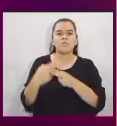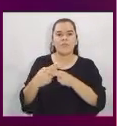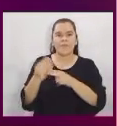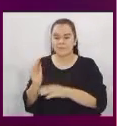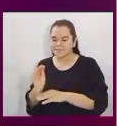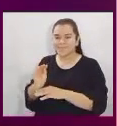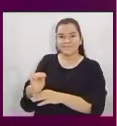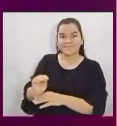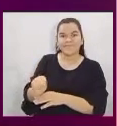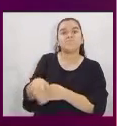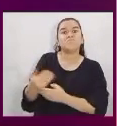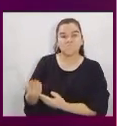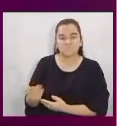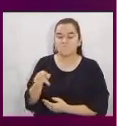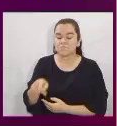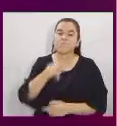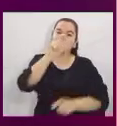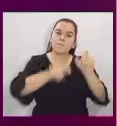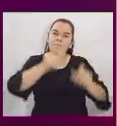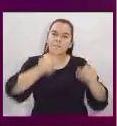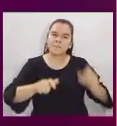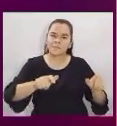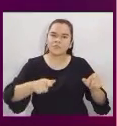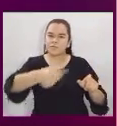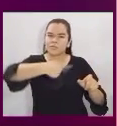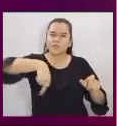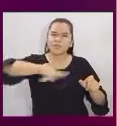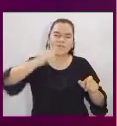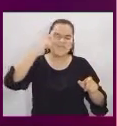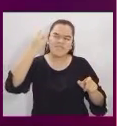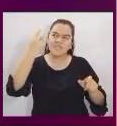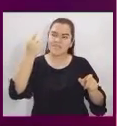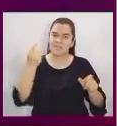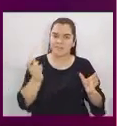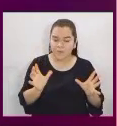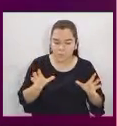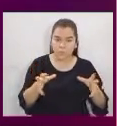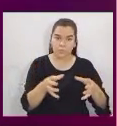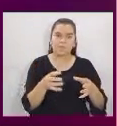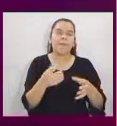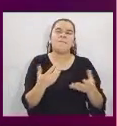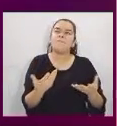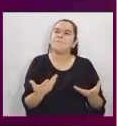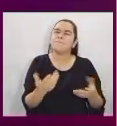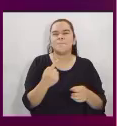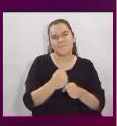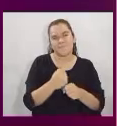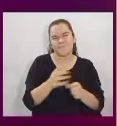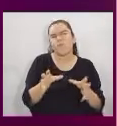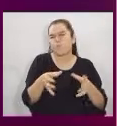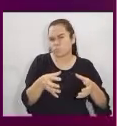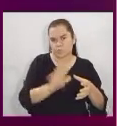su nombre gracias a la idea de agruparse y de formar,